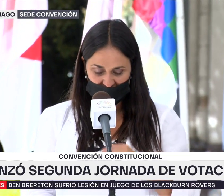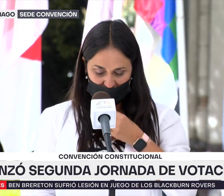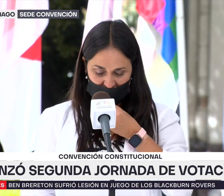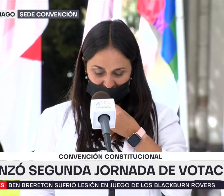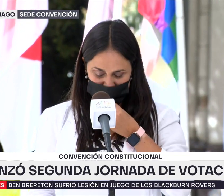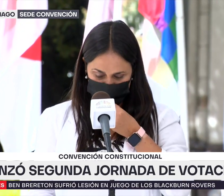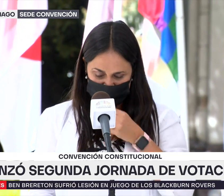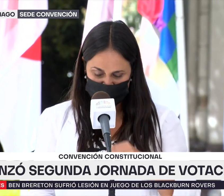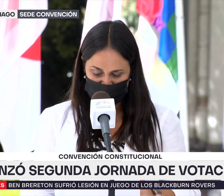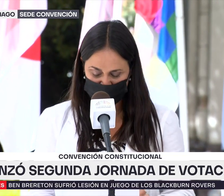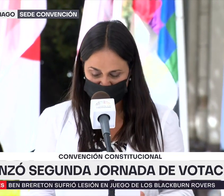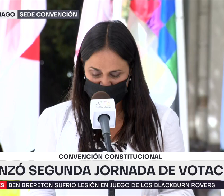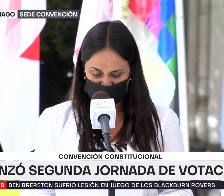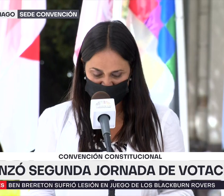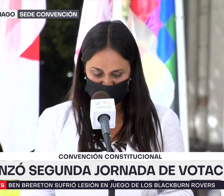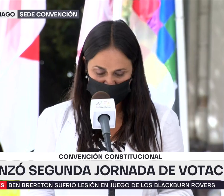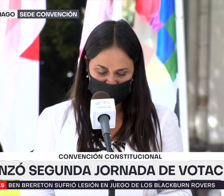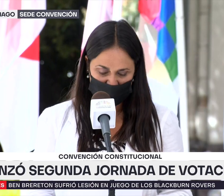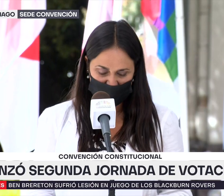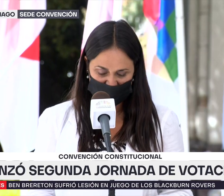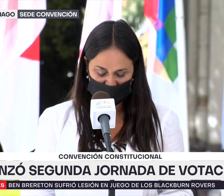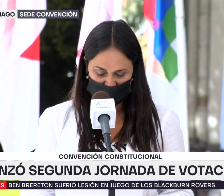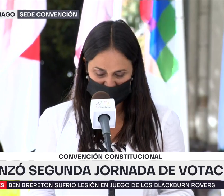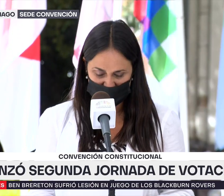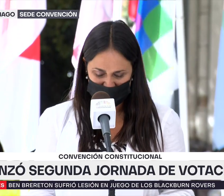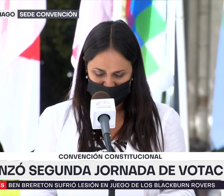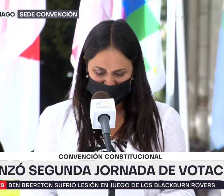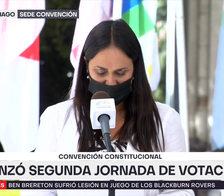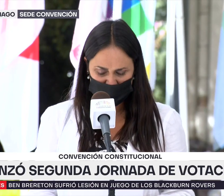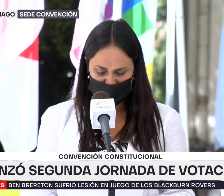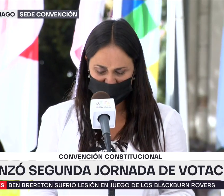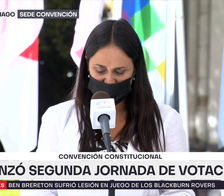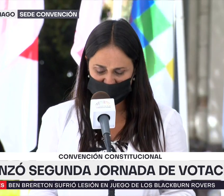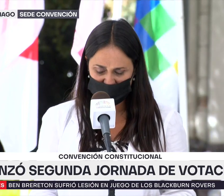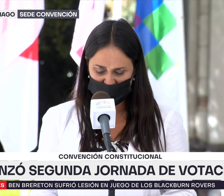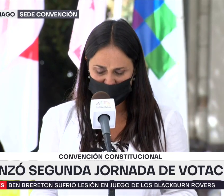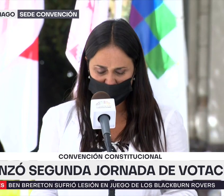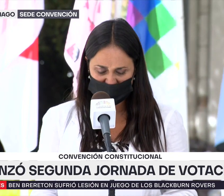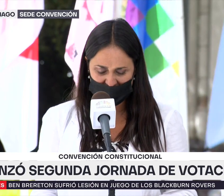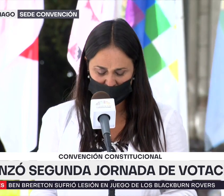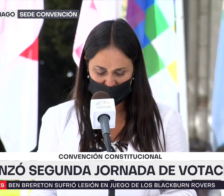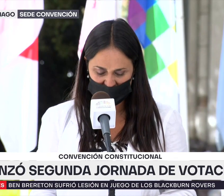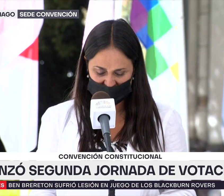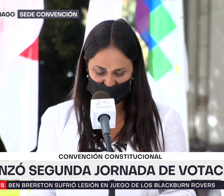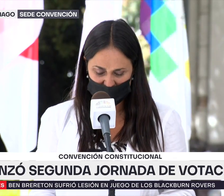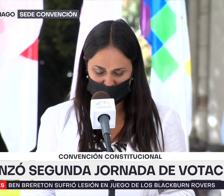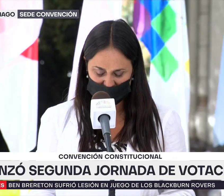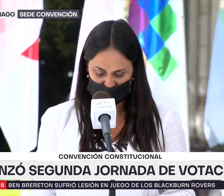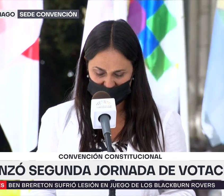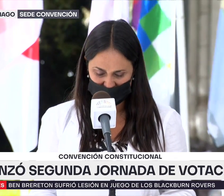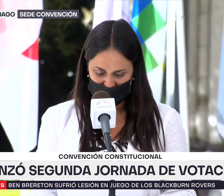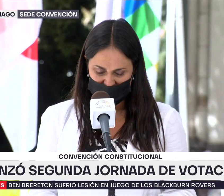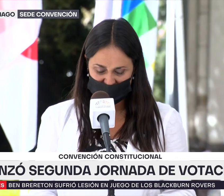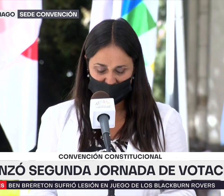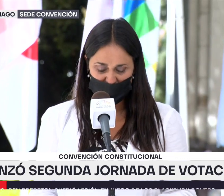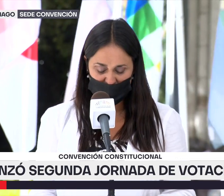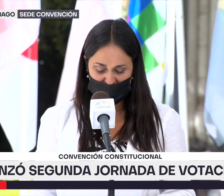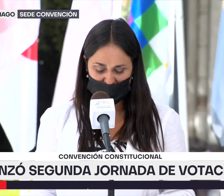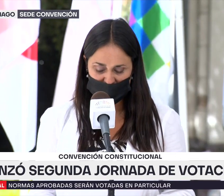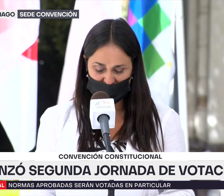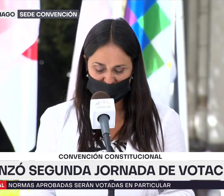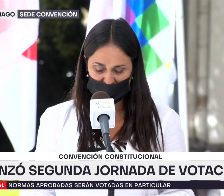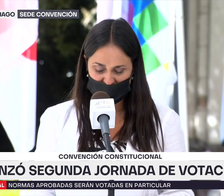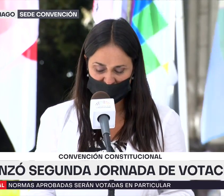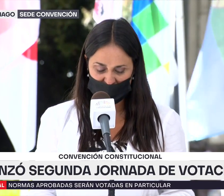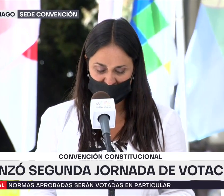chilenos además no tienen plata para contratar servicios de abogados de excelencia, y eso se transforma también en un obstáculo para que se haga justicia. Se aprobó